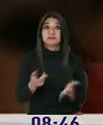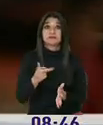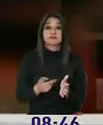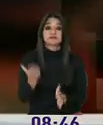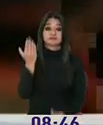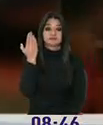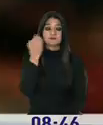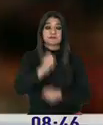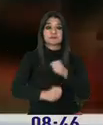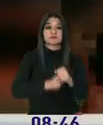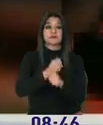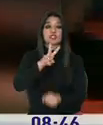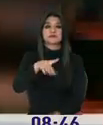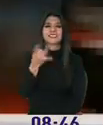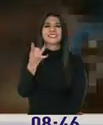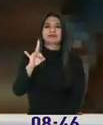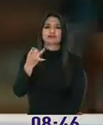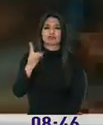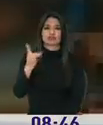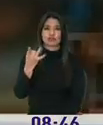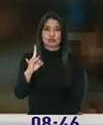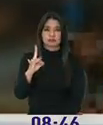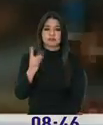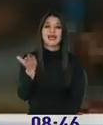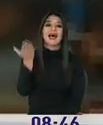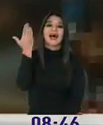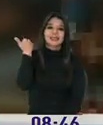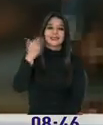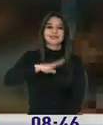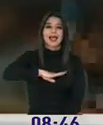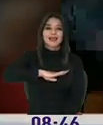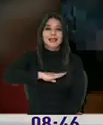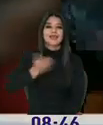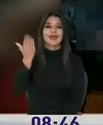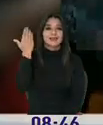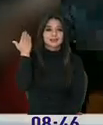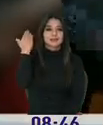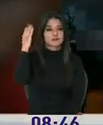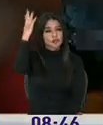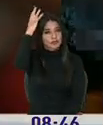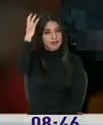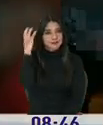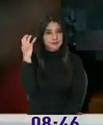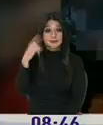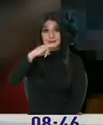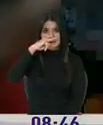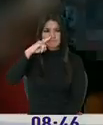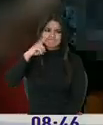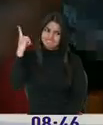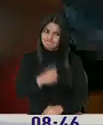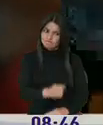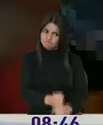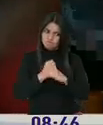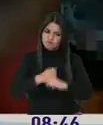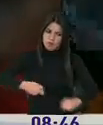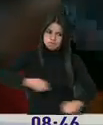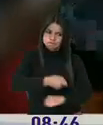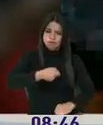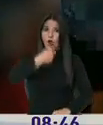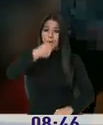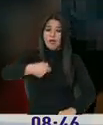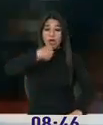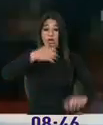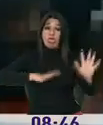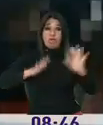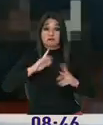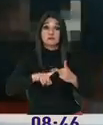el 2018 durante la administración anterior. Los niños habrían sido obligados a comer de manera inadecuada.